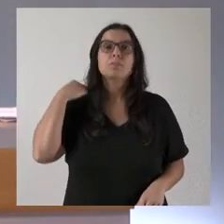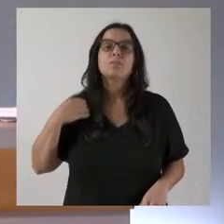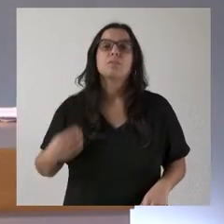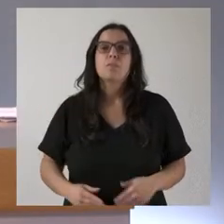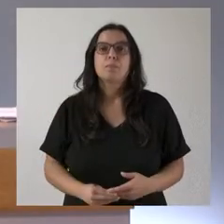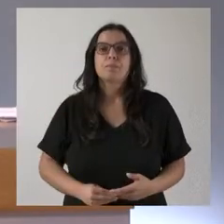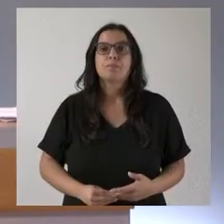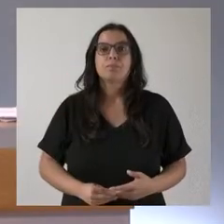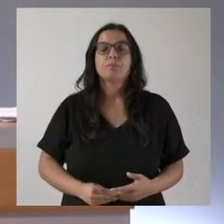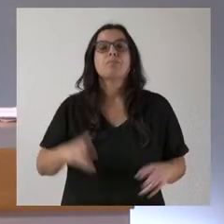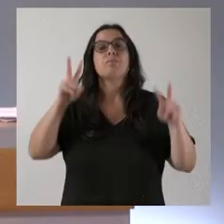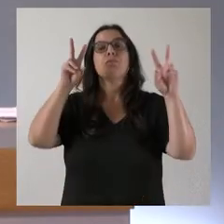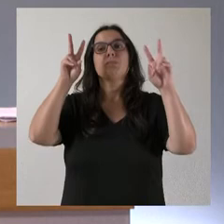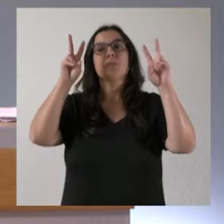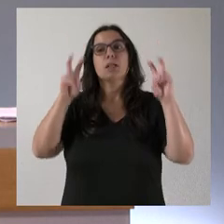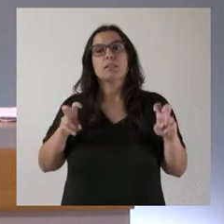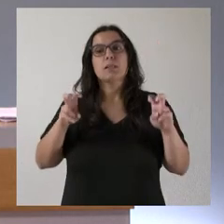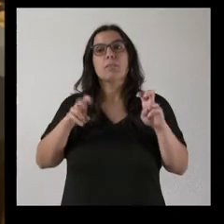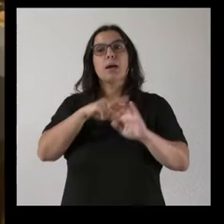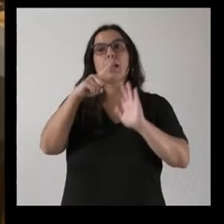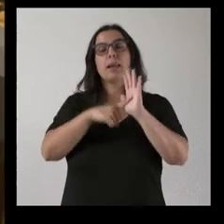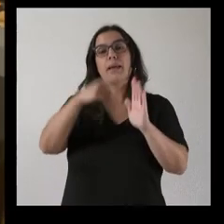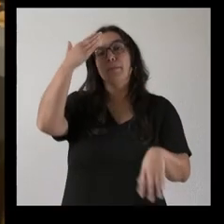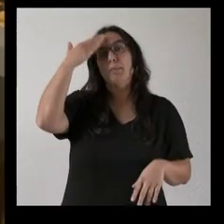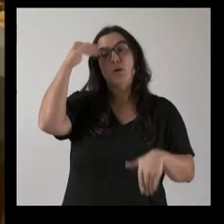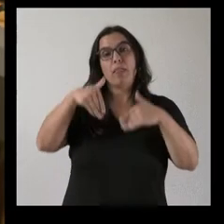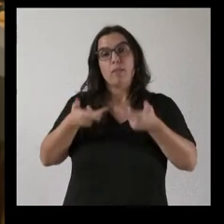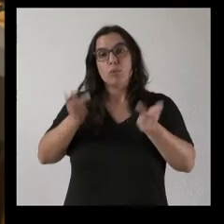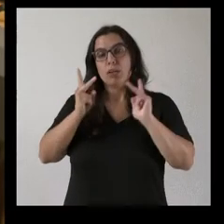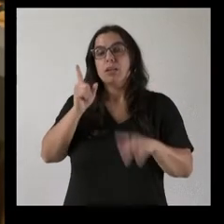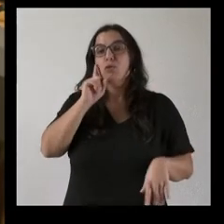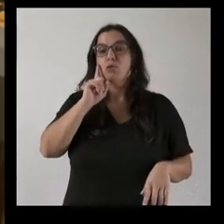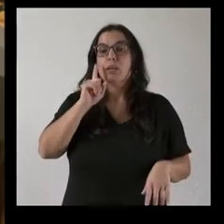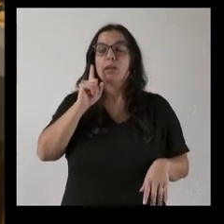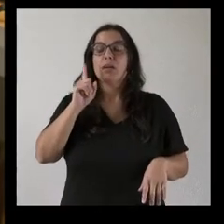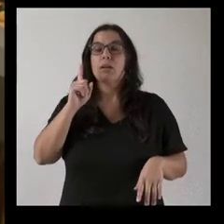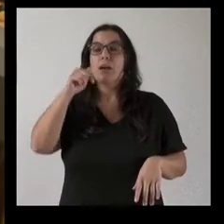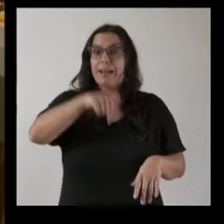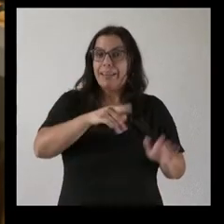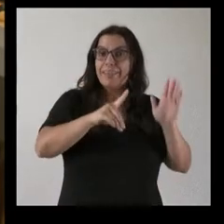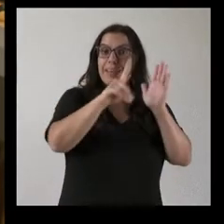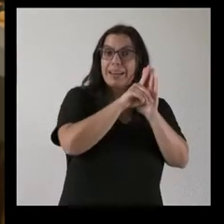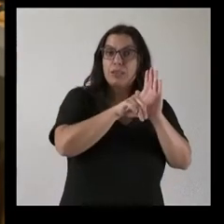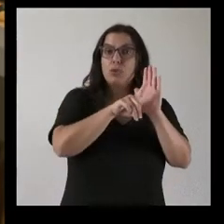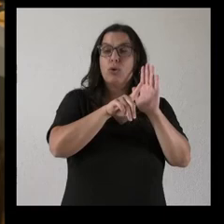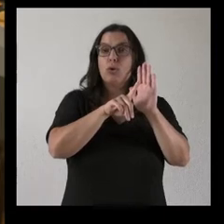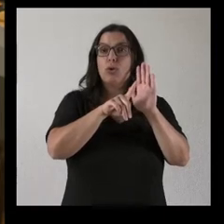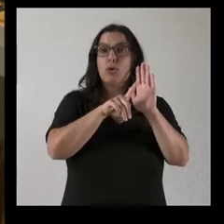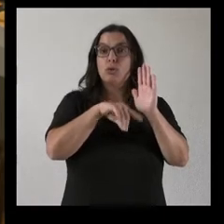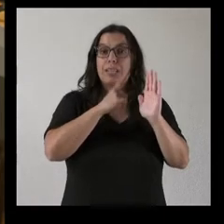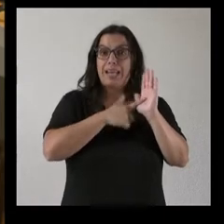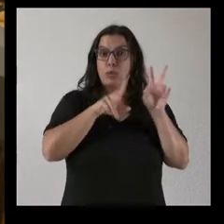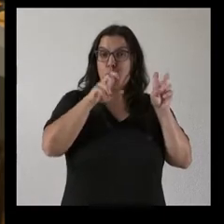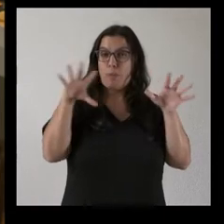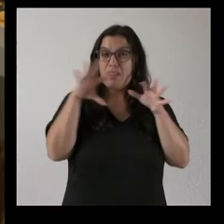sea raíz del tema de la ley de memoria democrática no sé cómo está el decreto aquí de la ley y memoria histórica nueva y luego